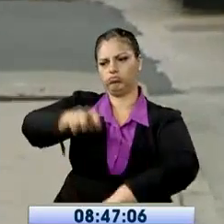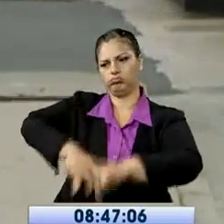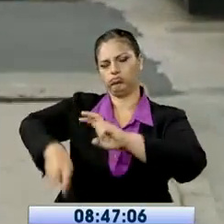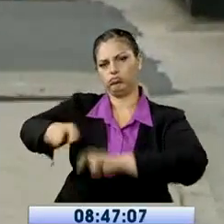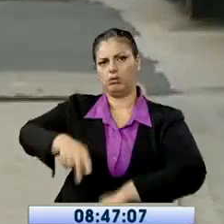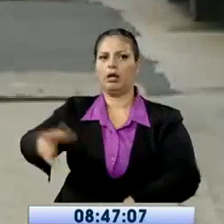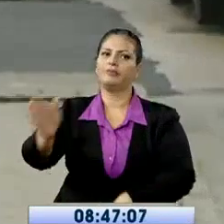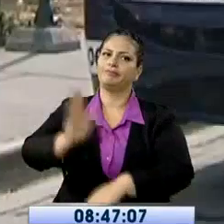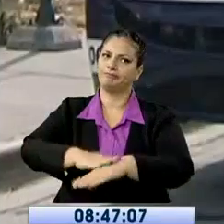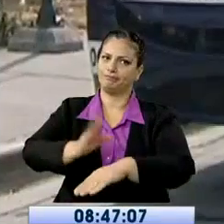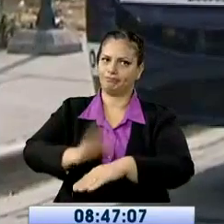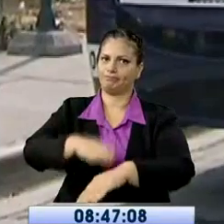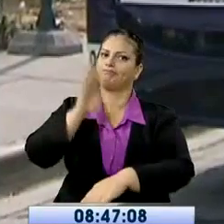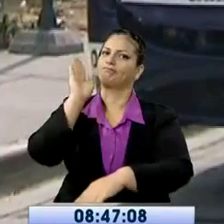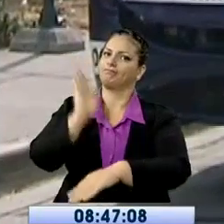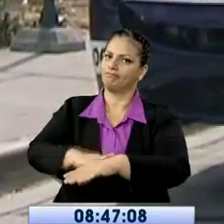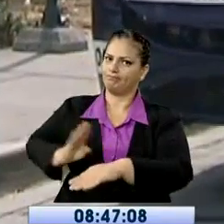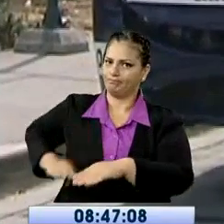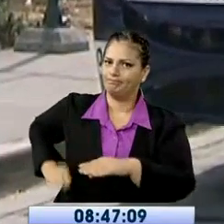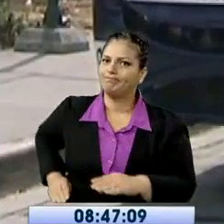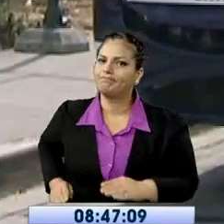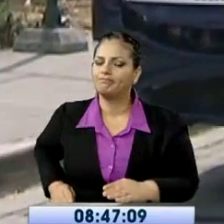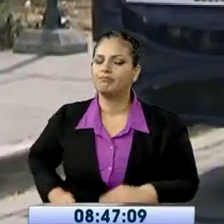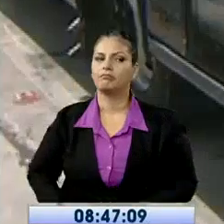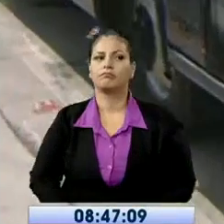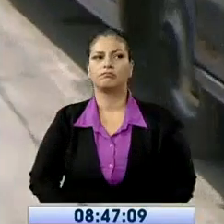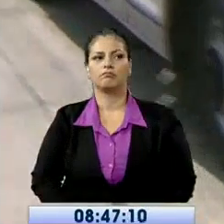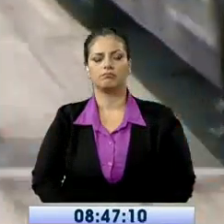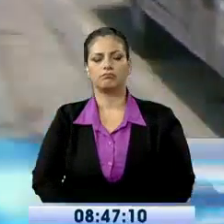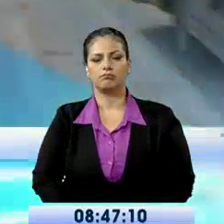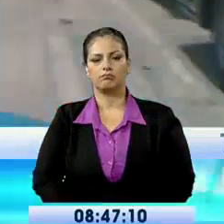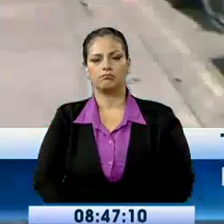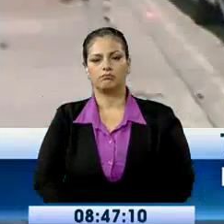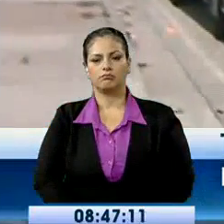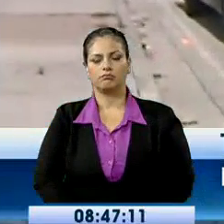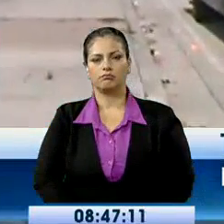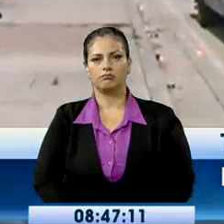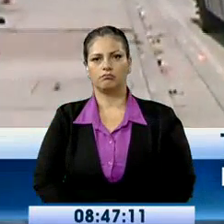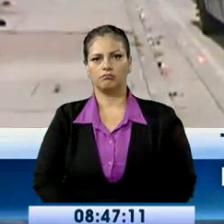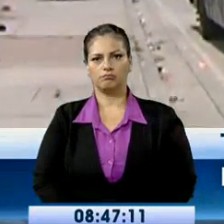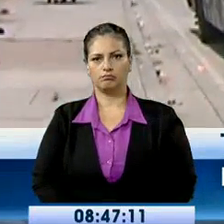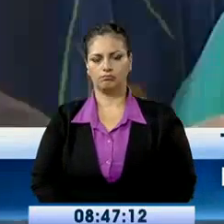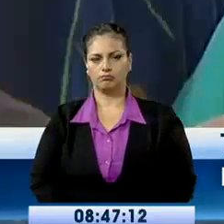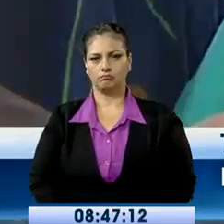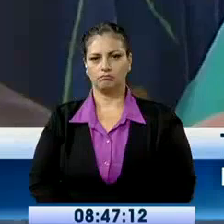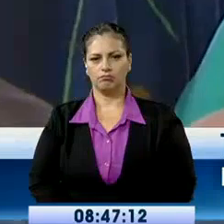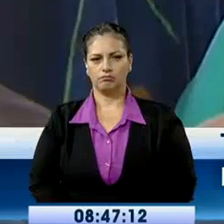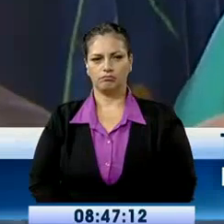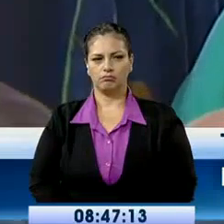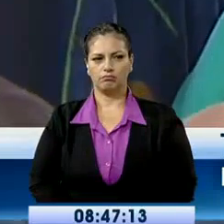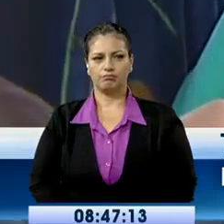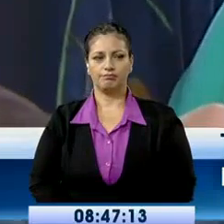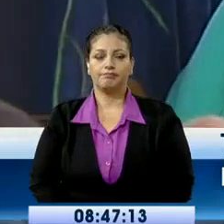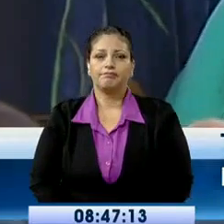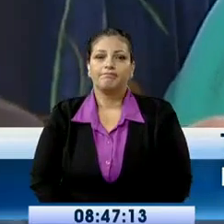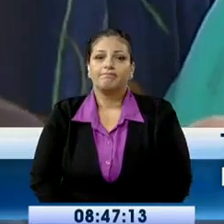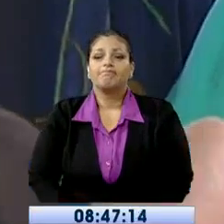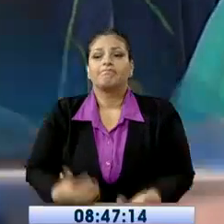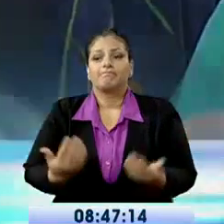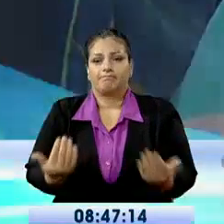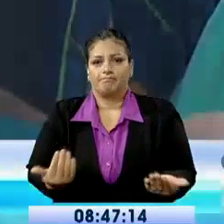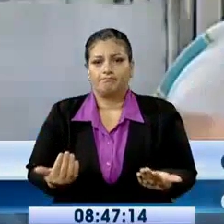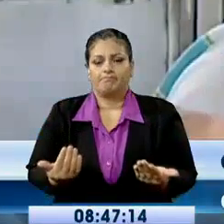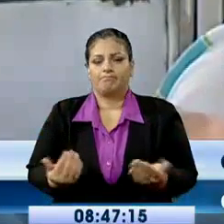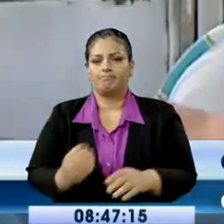de vehículos aseguran que es justo el incremento al valor del pasaje. Esto lo han hecho por la alza de pasaje, por eso se está haciendo